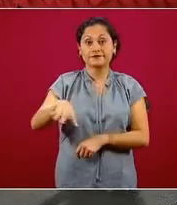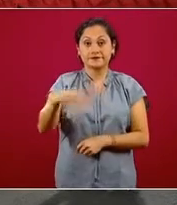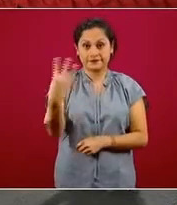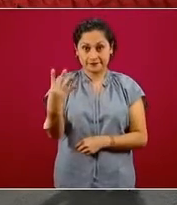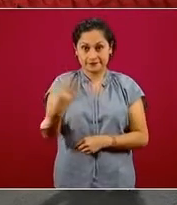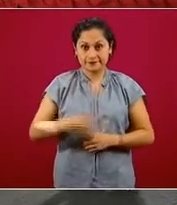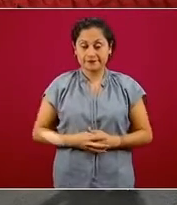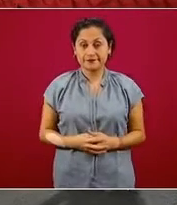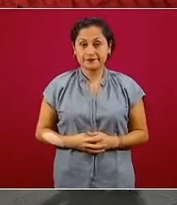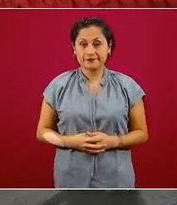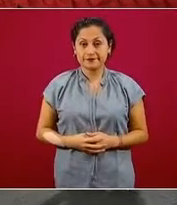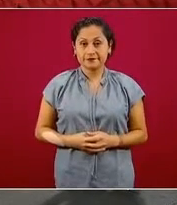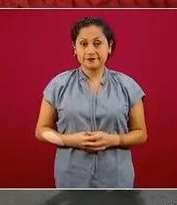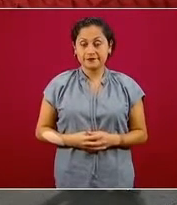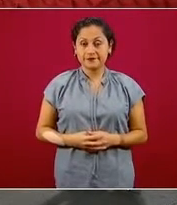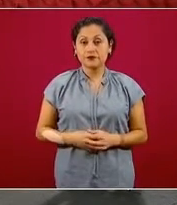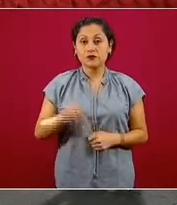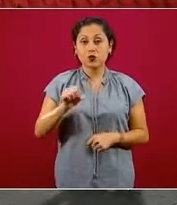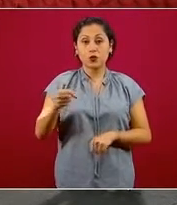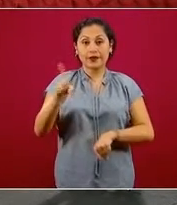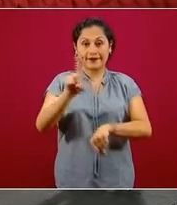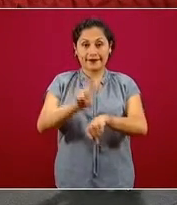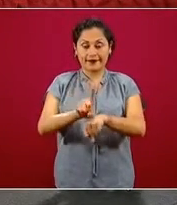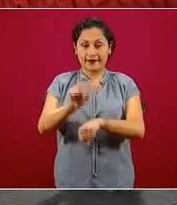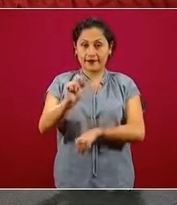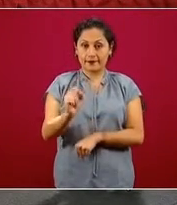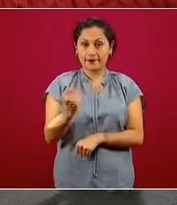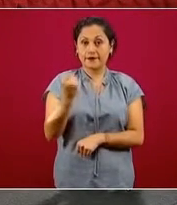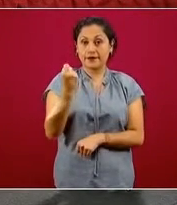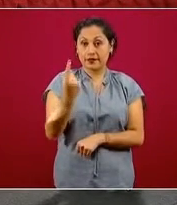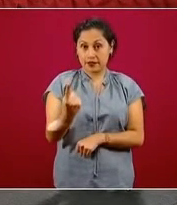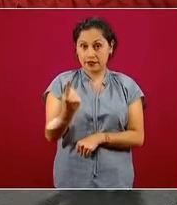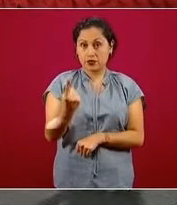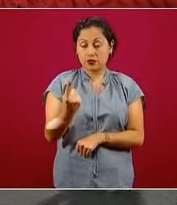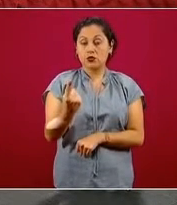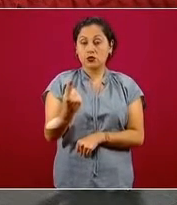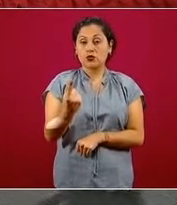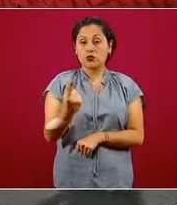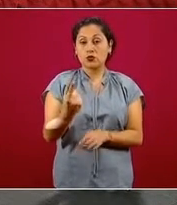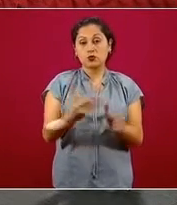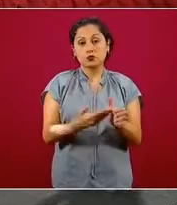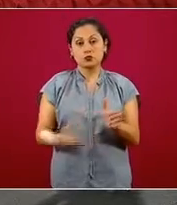en este día ya 21 de la nueva normalidad.